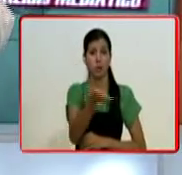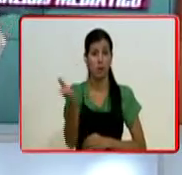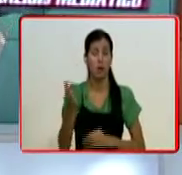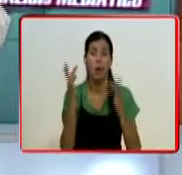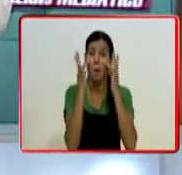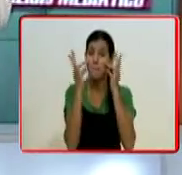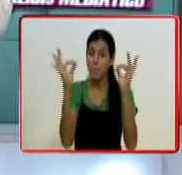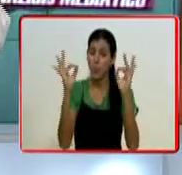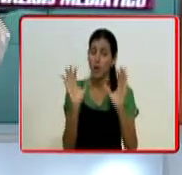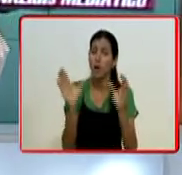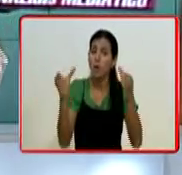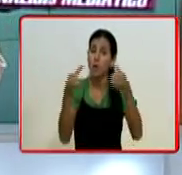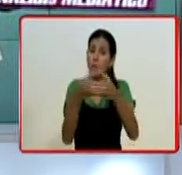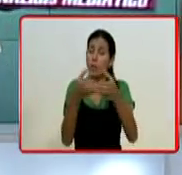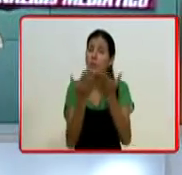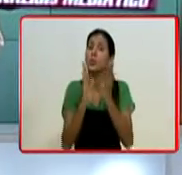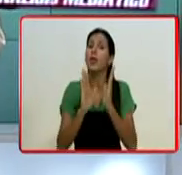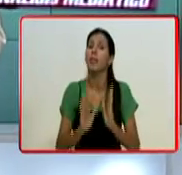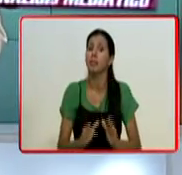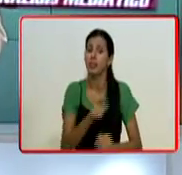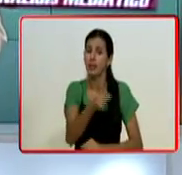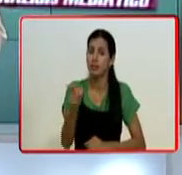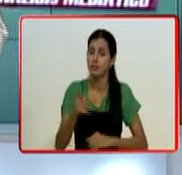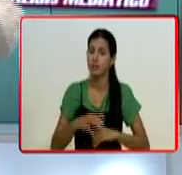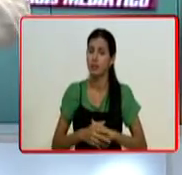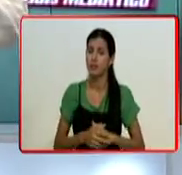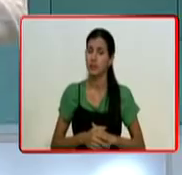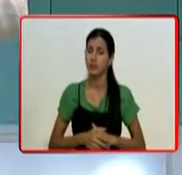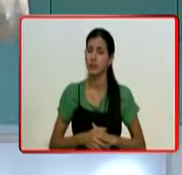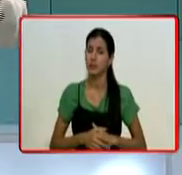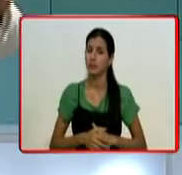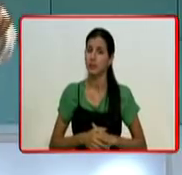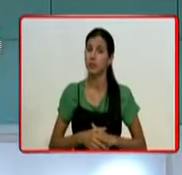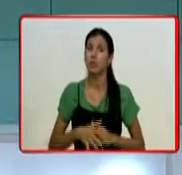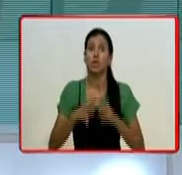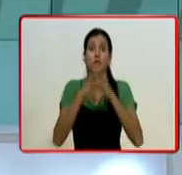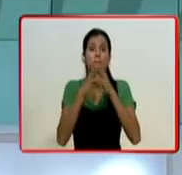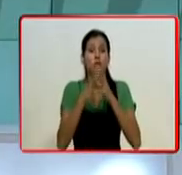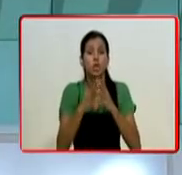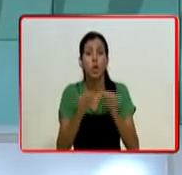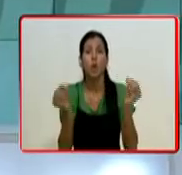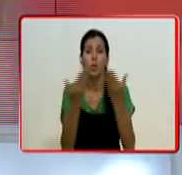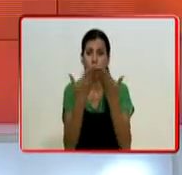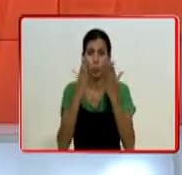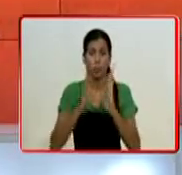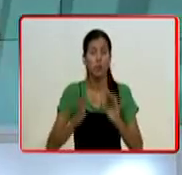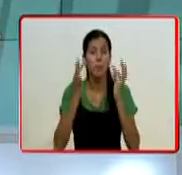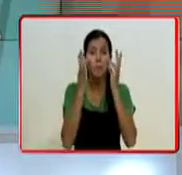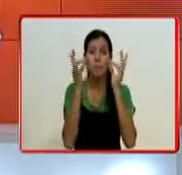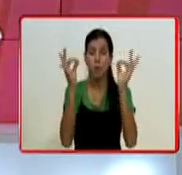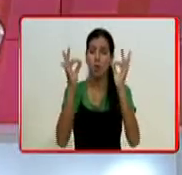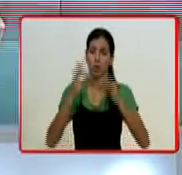alerto al sector estudiantil, a todo el sector estudiantil,